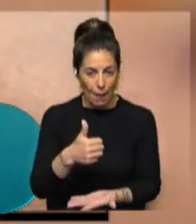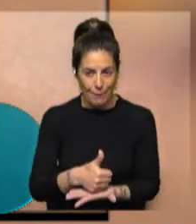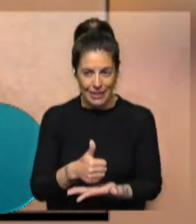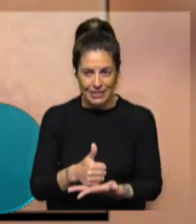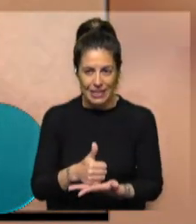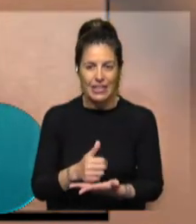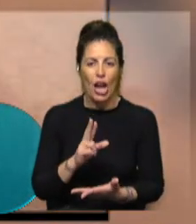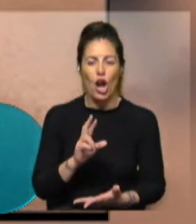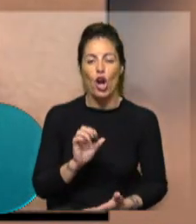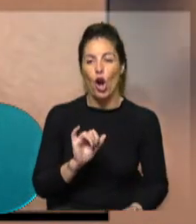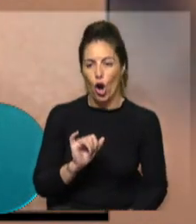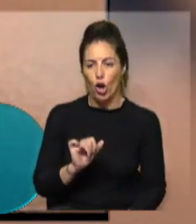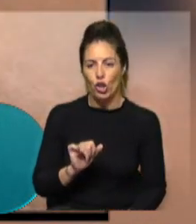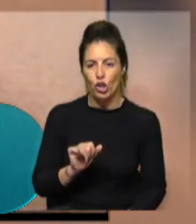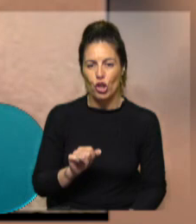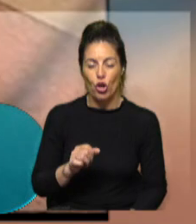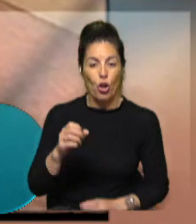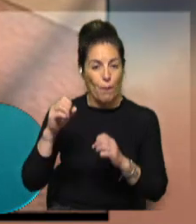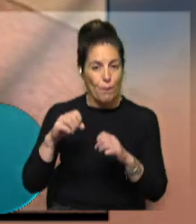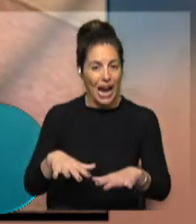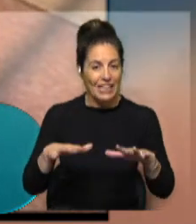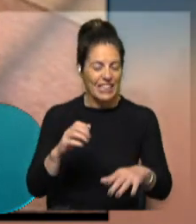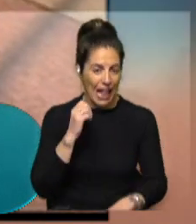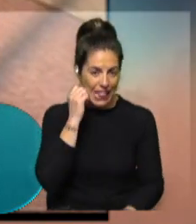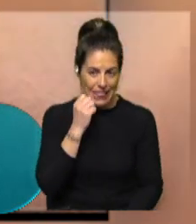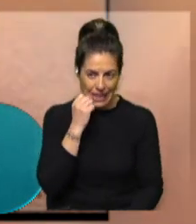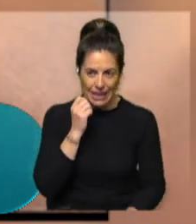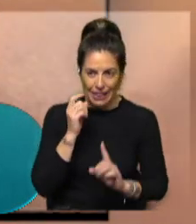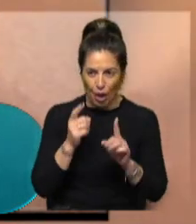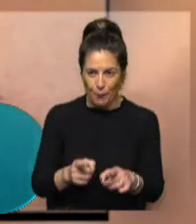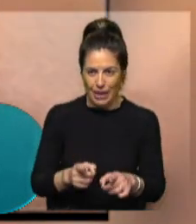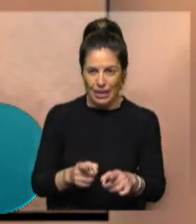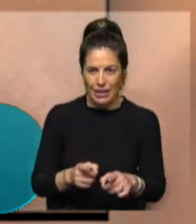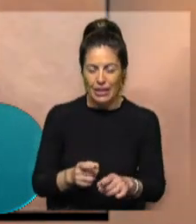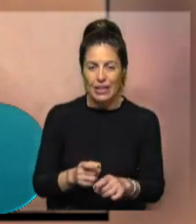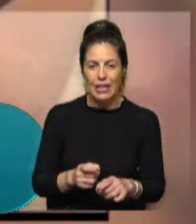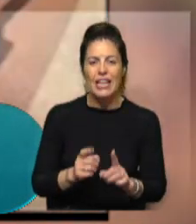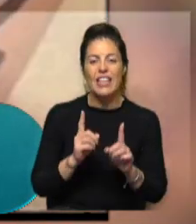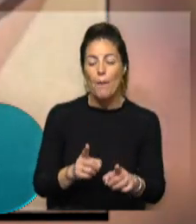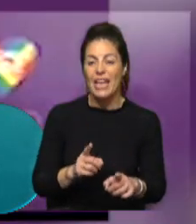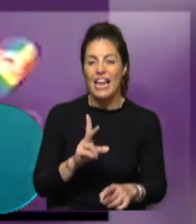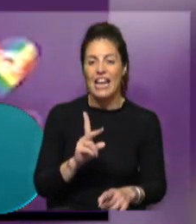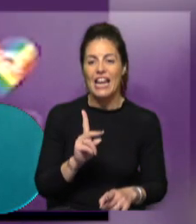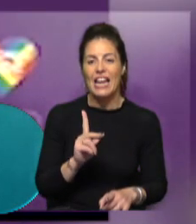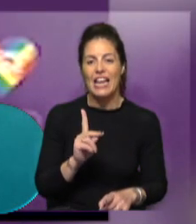Kevin Roy, con su show Magia Negra. Así que bueno, ¿qué decirles? Y Kevin DJ también.